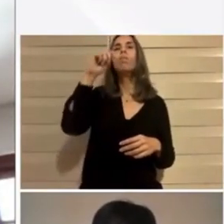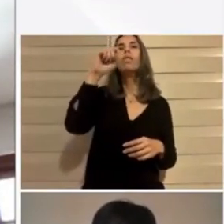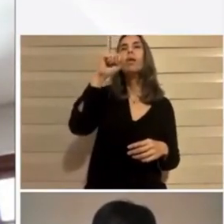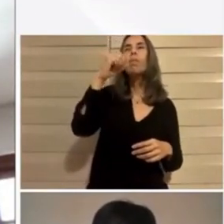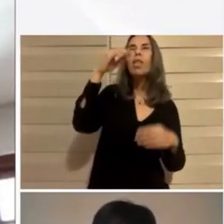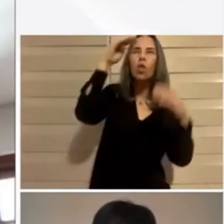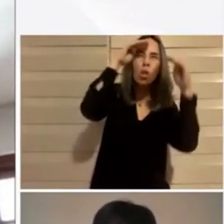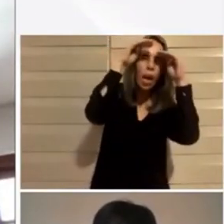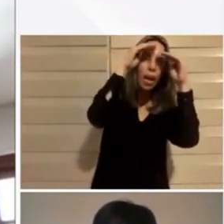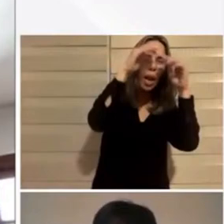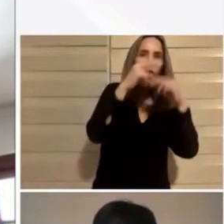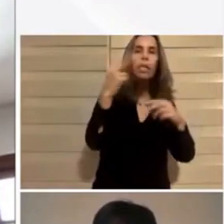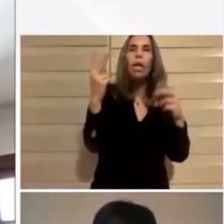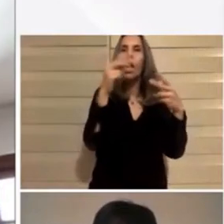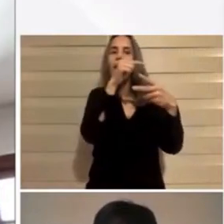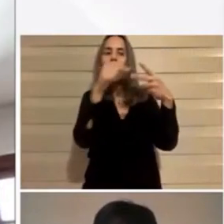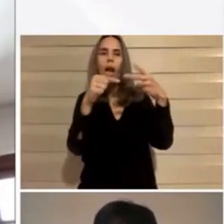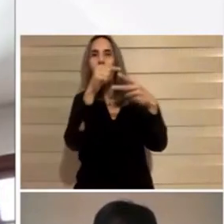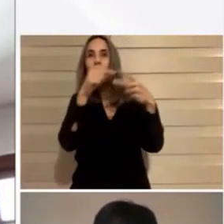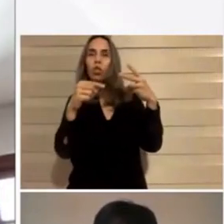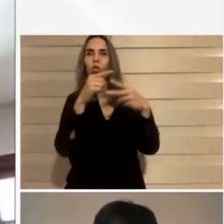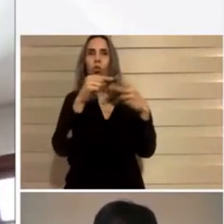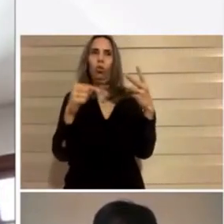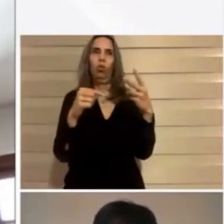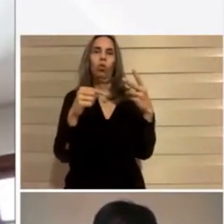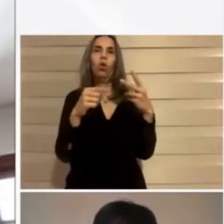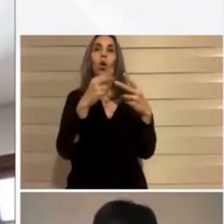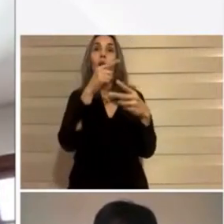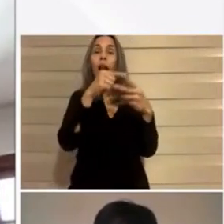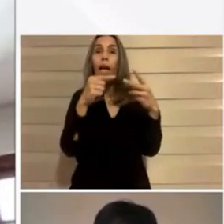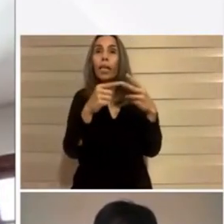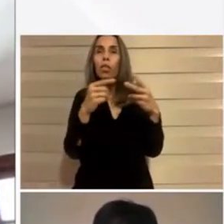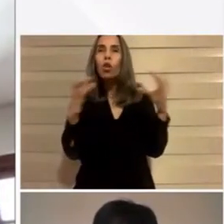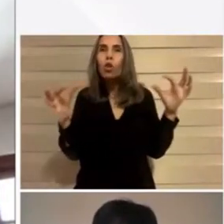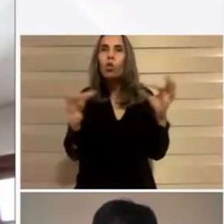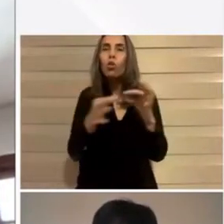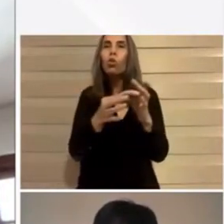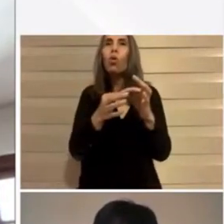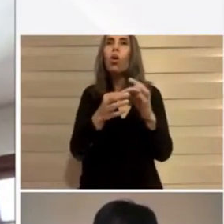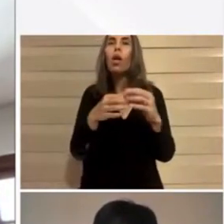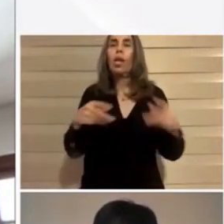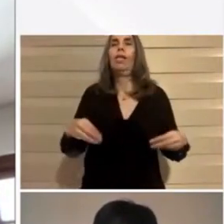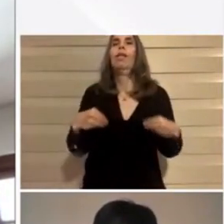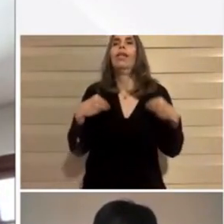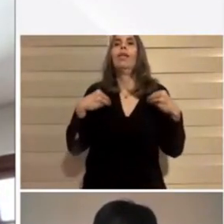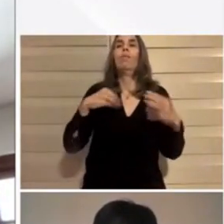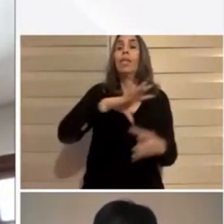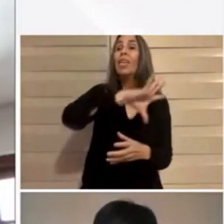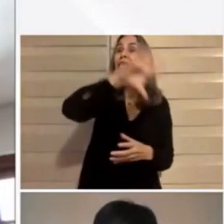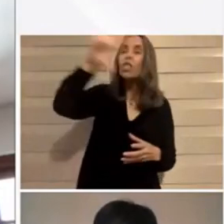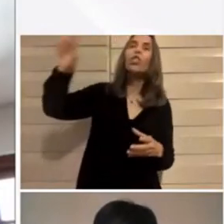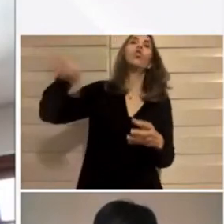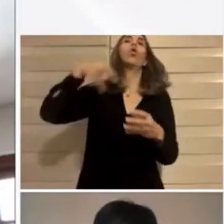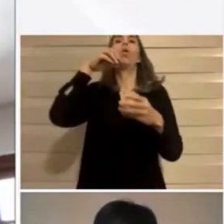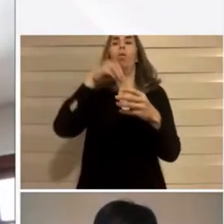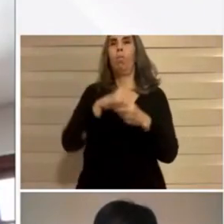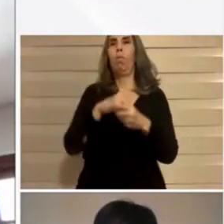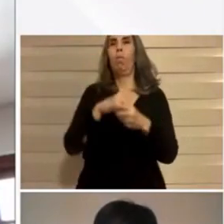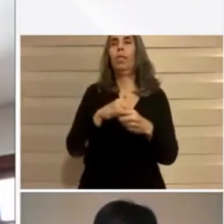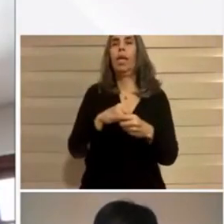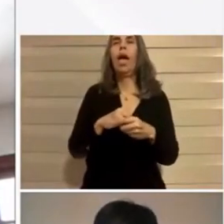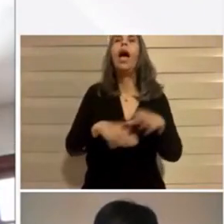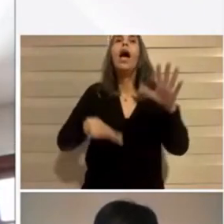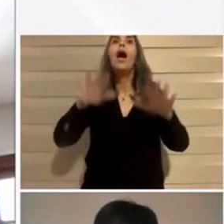pensamiento, nuestra vida se vuelve un poco más completa, un poco más feliz. A veces somos más sensibles, a veces somos más